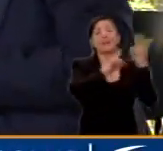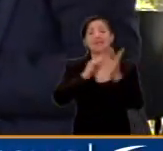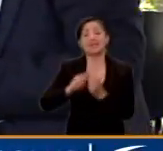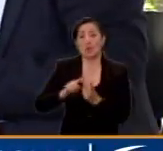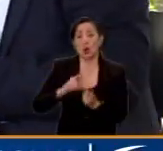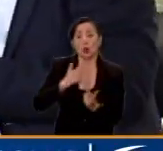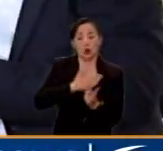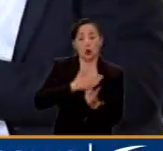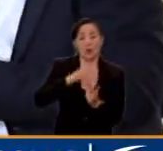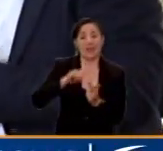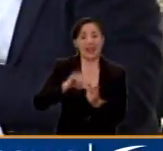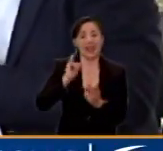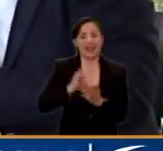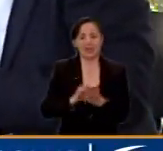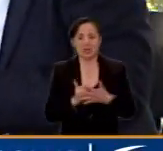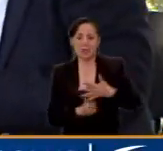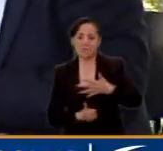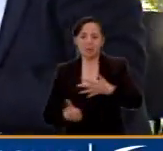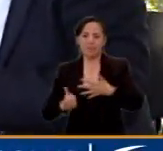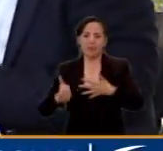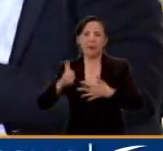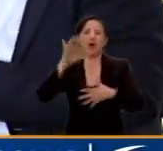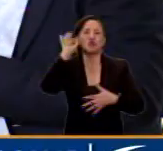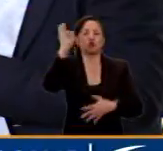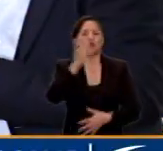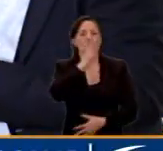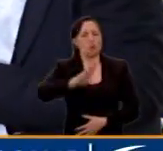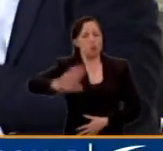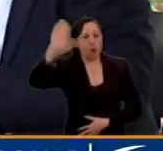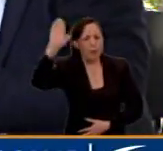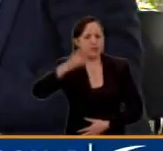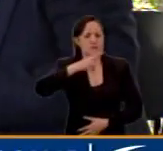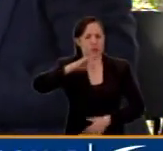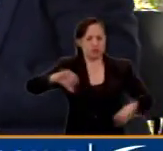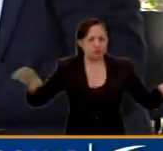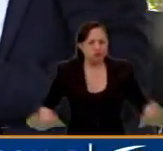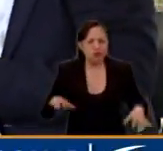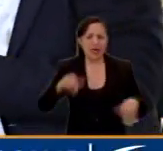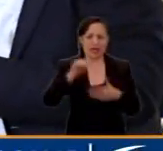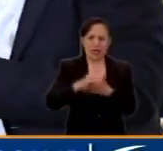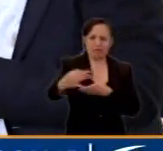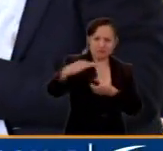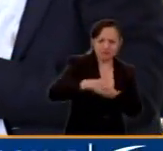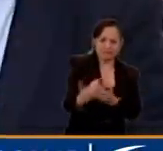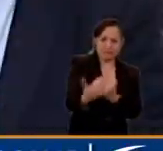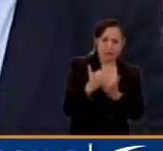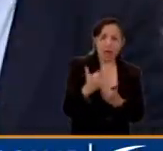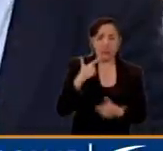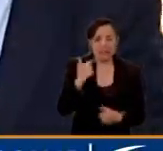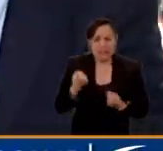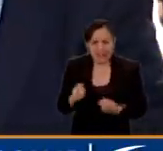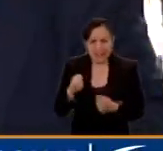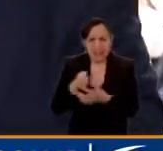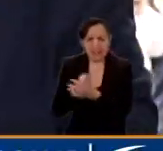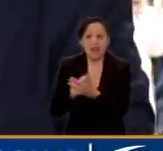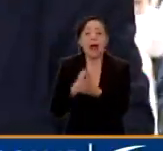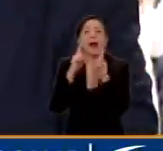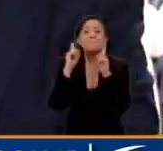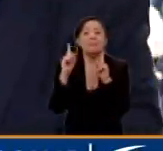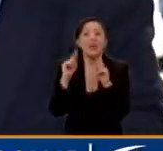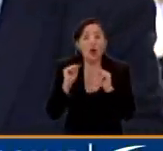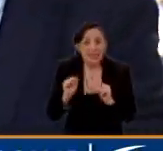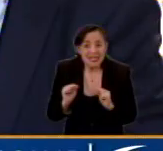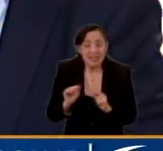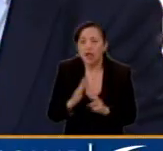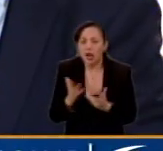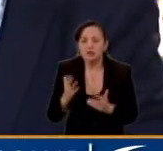ascenso político donde él hace esas promesas electorales que se empeña en cumplir, no obstante, eso le obligará a llegar a